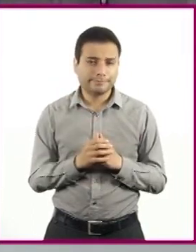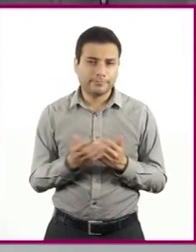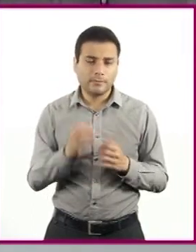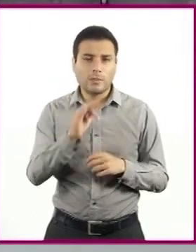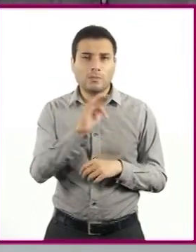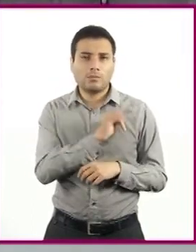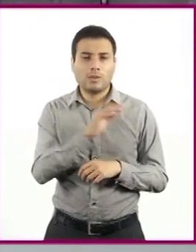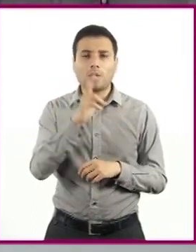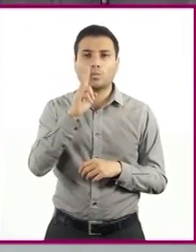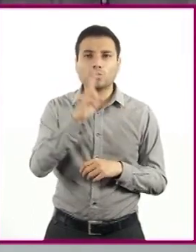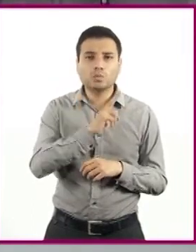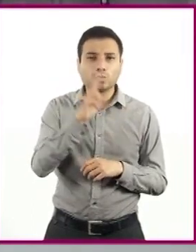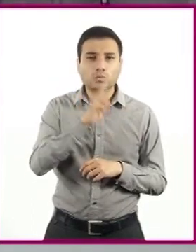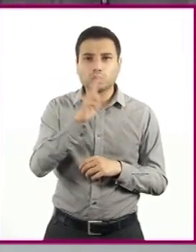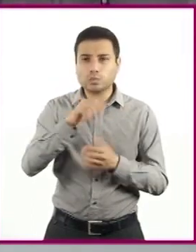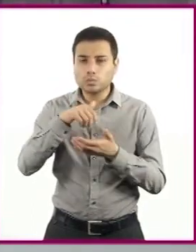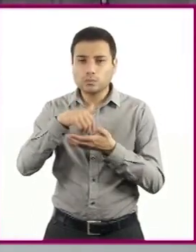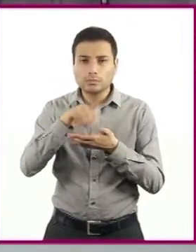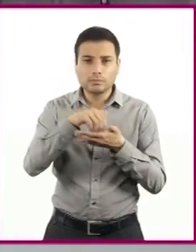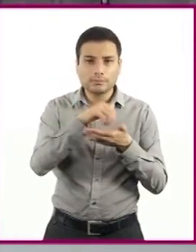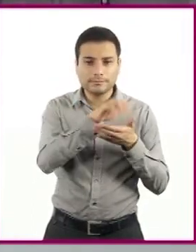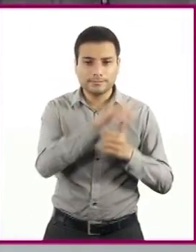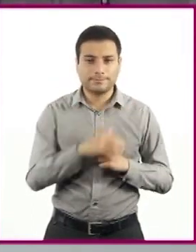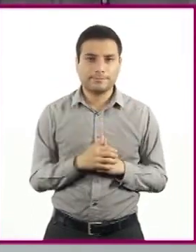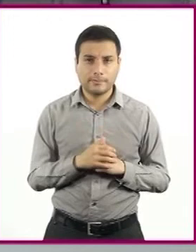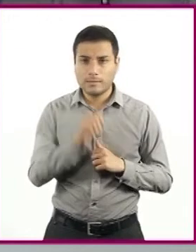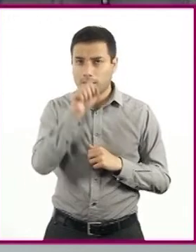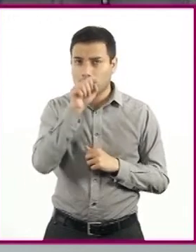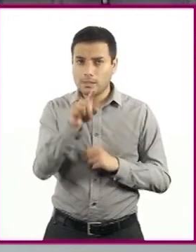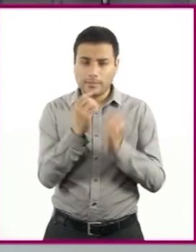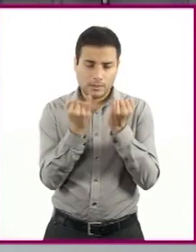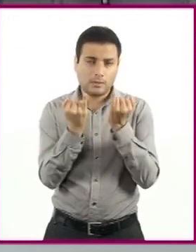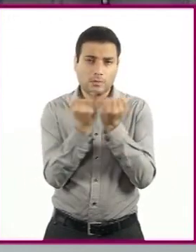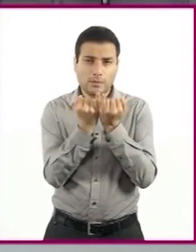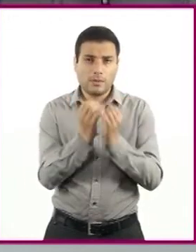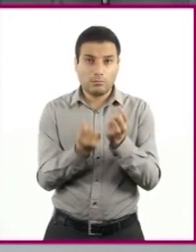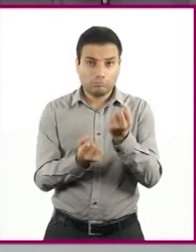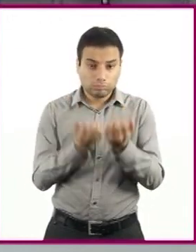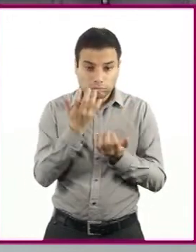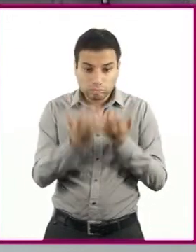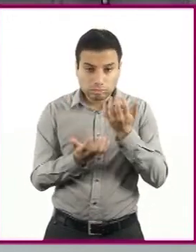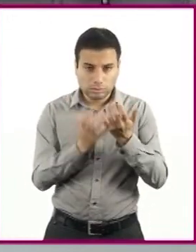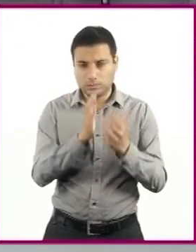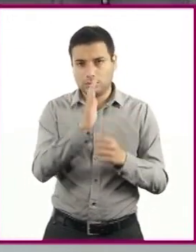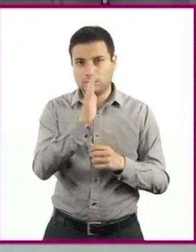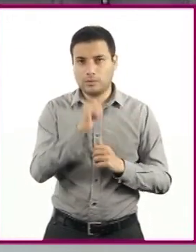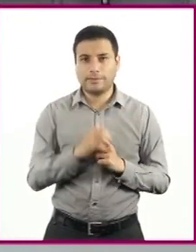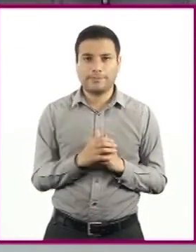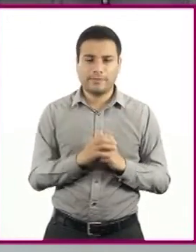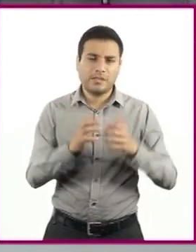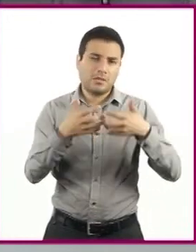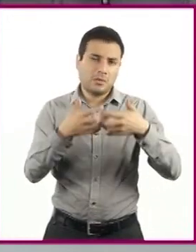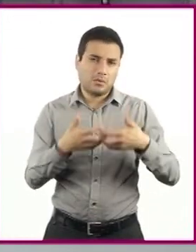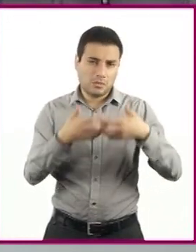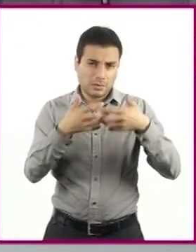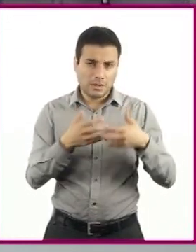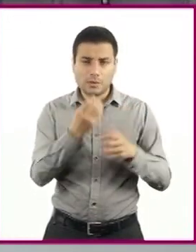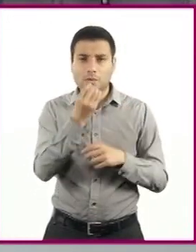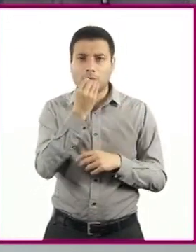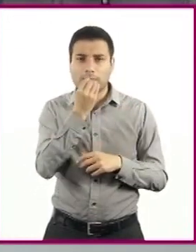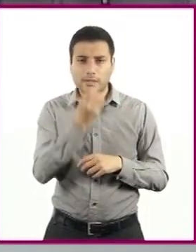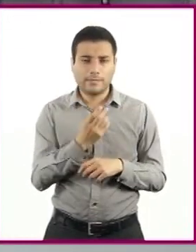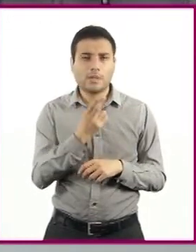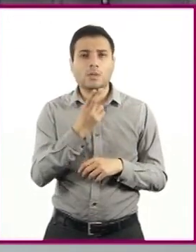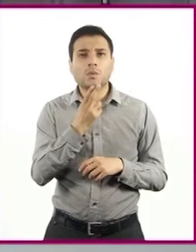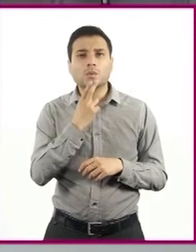el oxígeno encontrado en ese espacio e impide se genere una combustión. En la industria alimentaria se utilizan